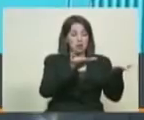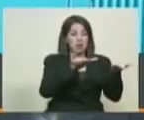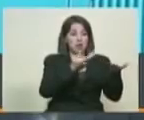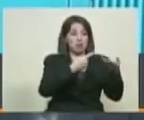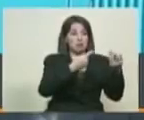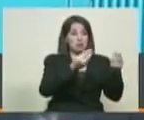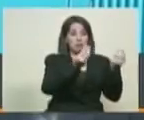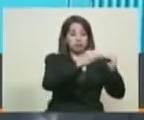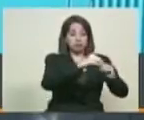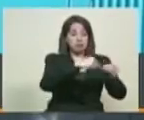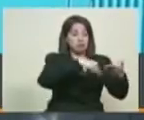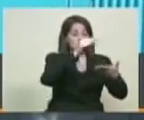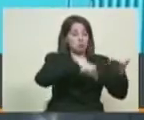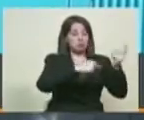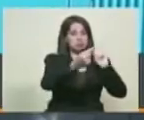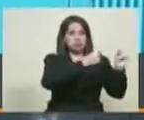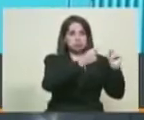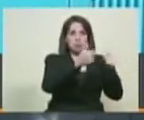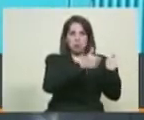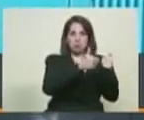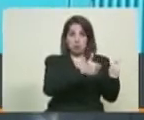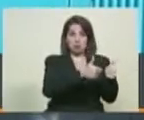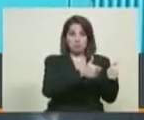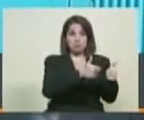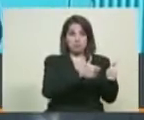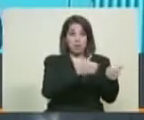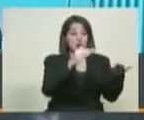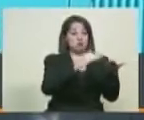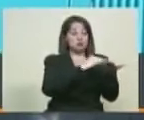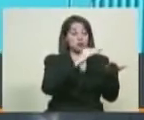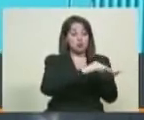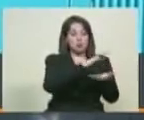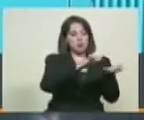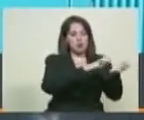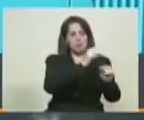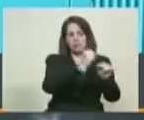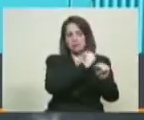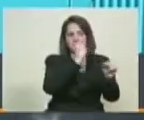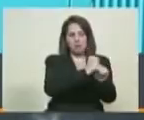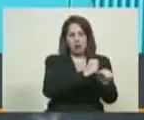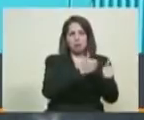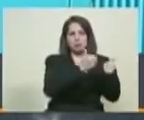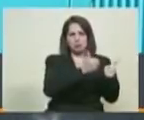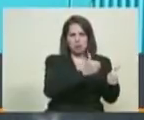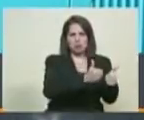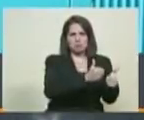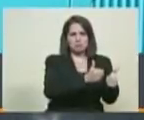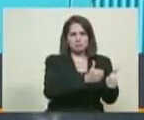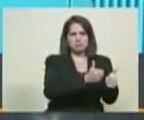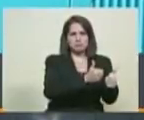contrataciones colectivas, muy bien, para resolver los conflictos laborales que surgen,